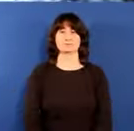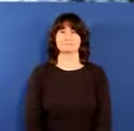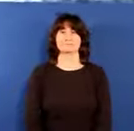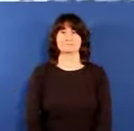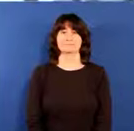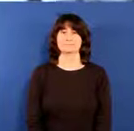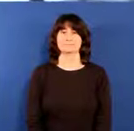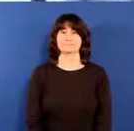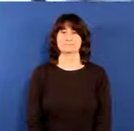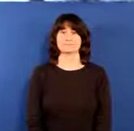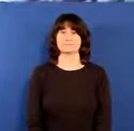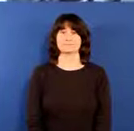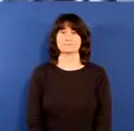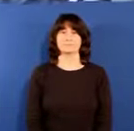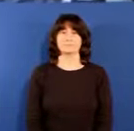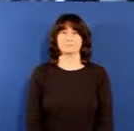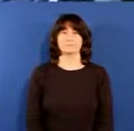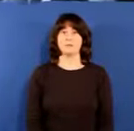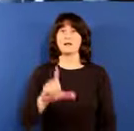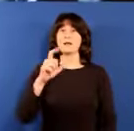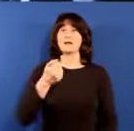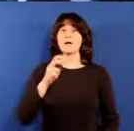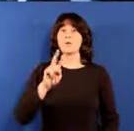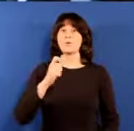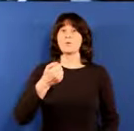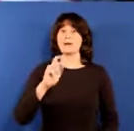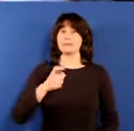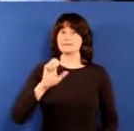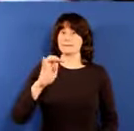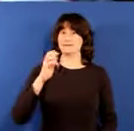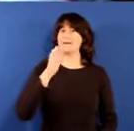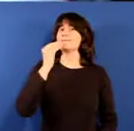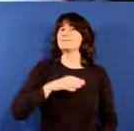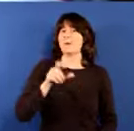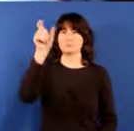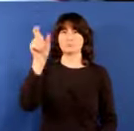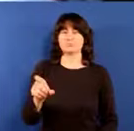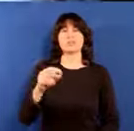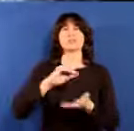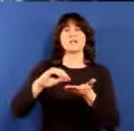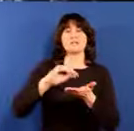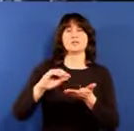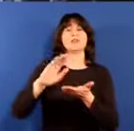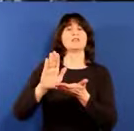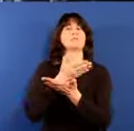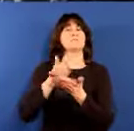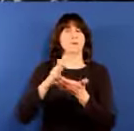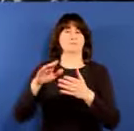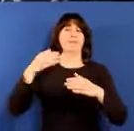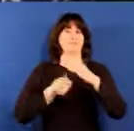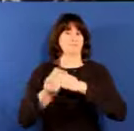promoción, difusión y normalización del euskera en Vizcaya. Este año 2012 se conmemora el 75 aniversario